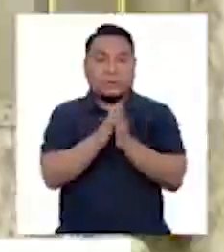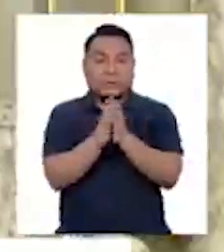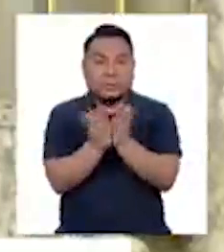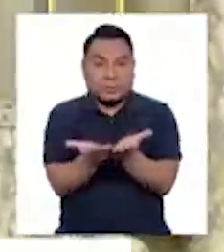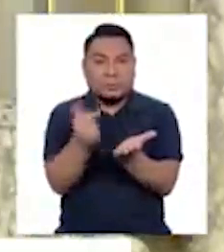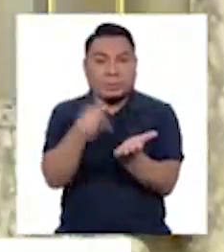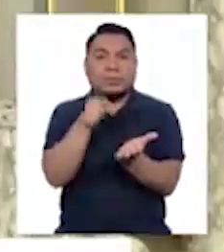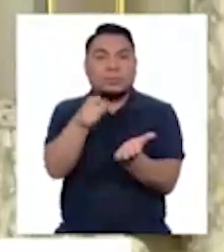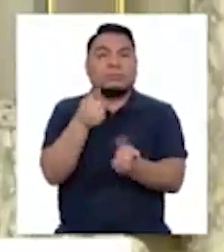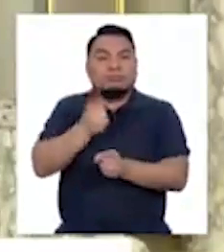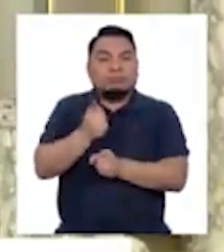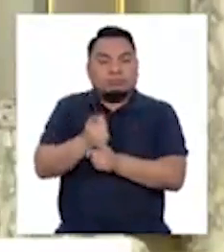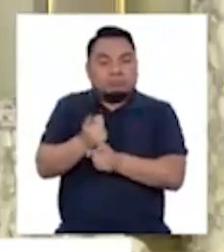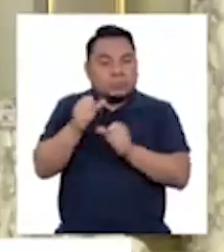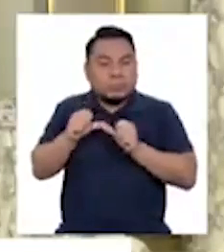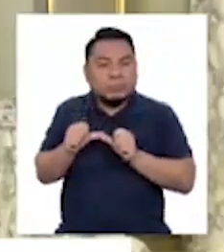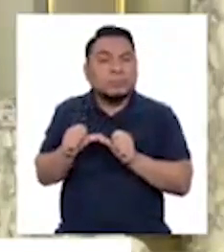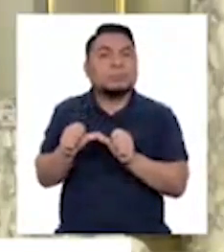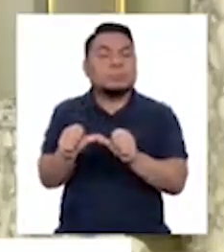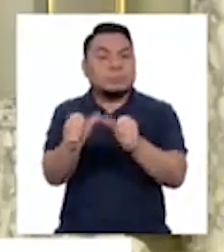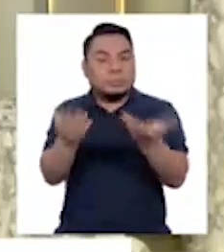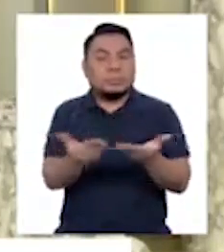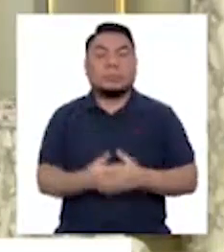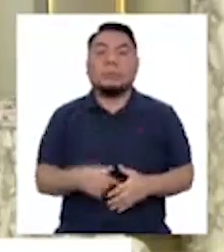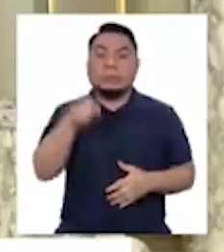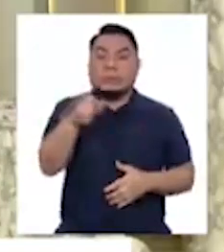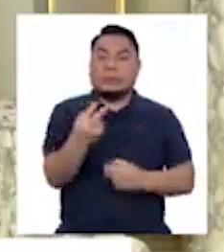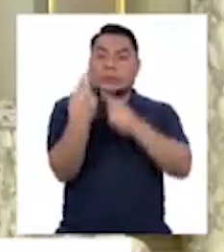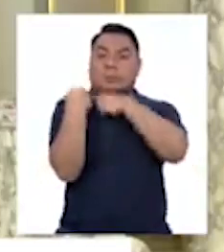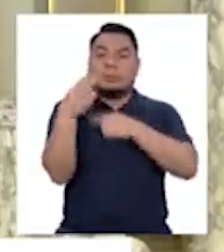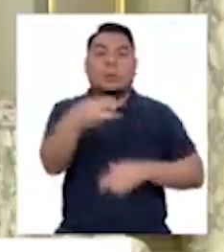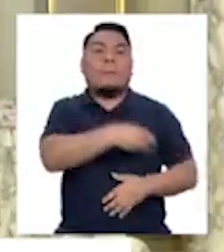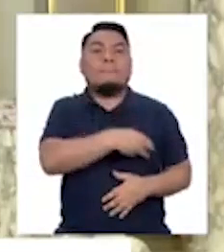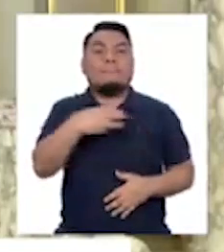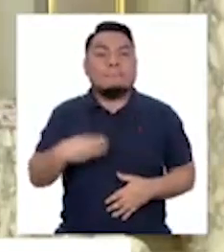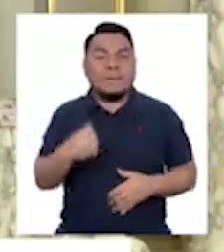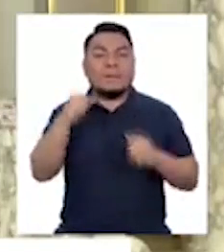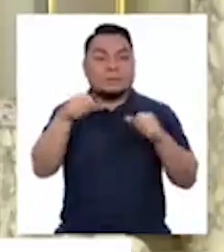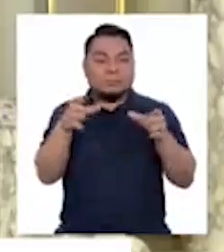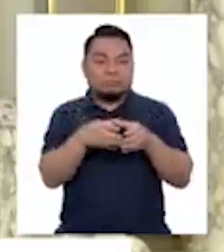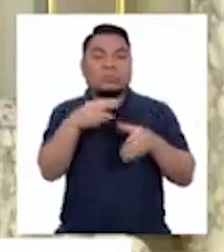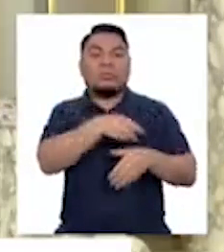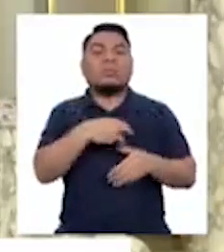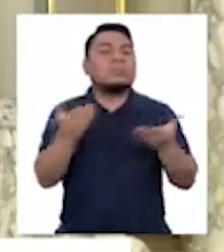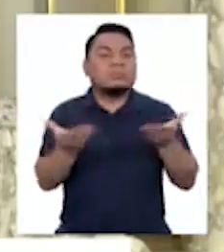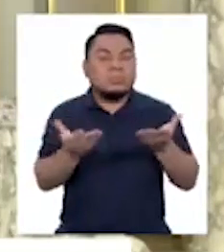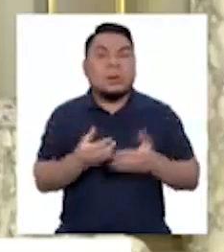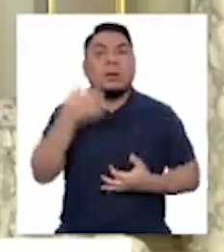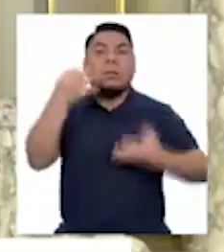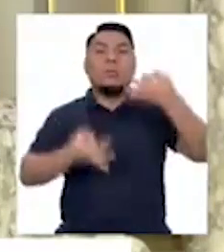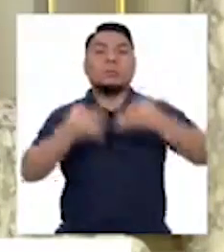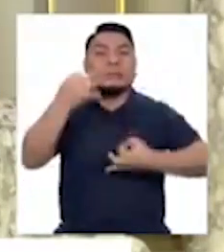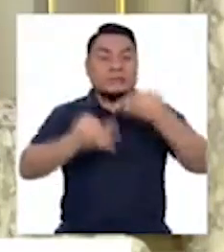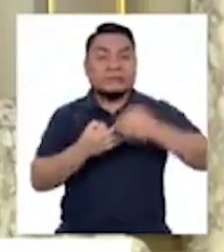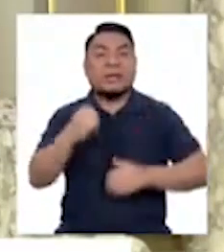evangelios desempeñar leal y fielmente el cargo de ministra de Estado en el despacho de